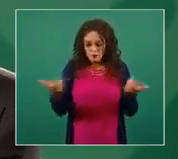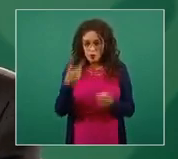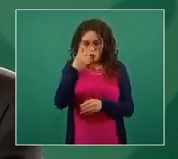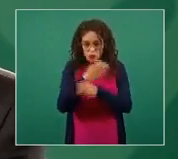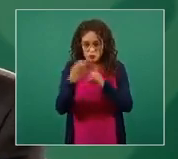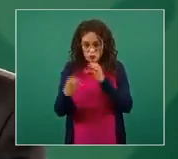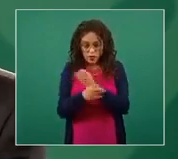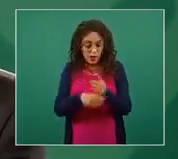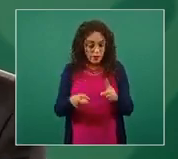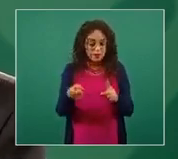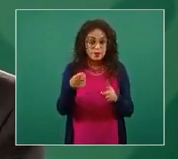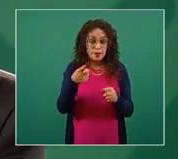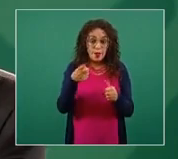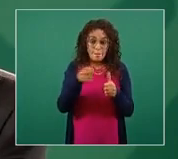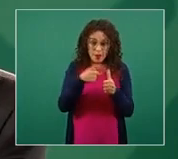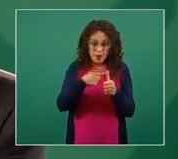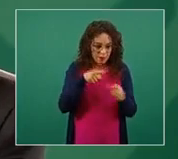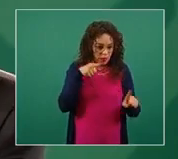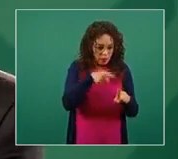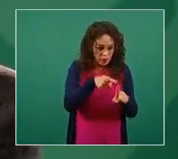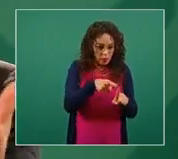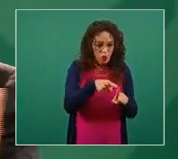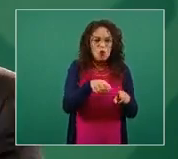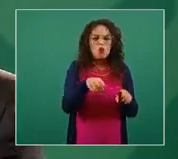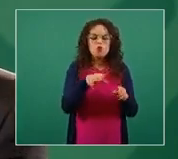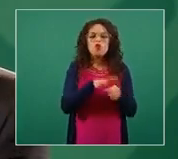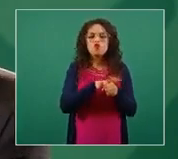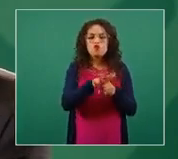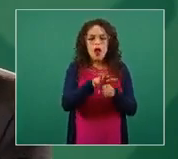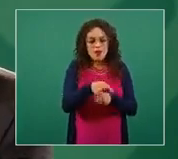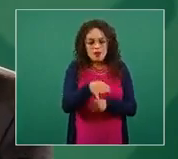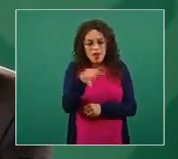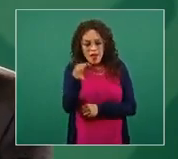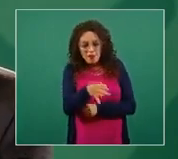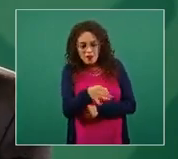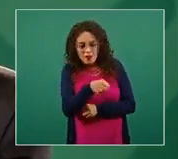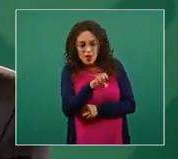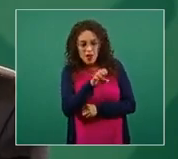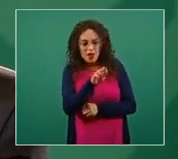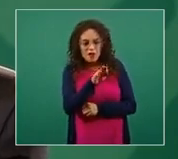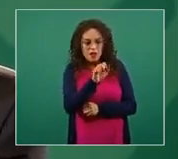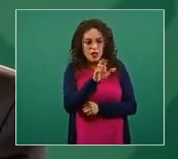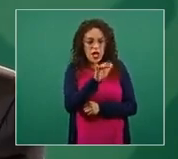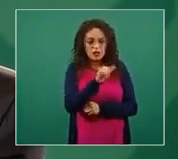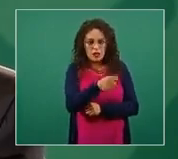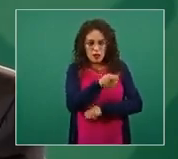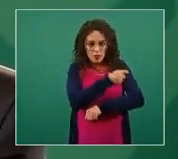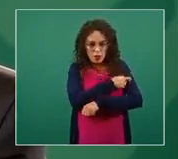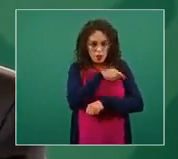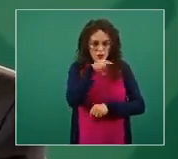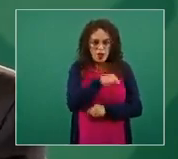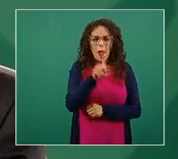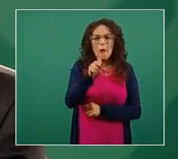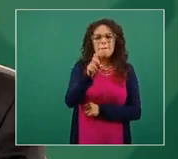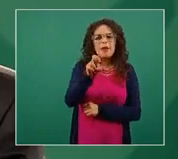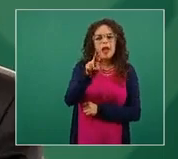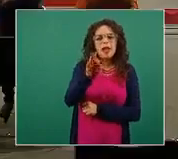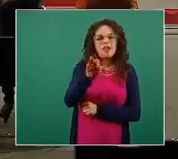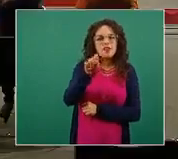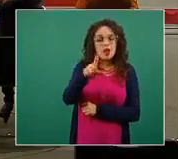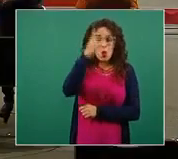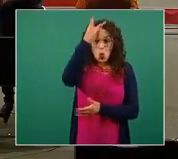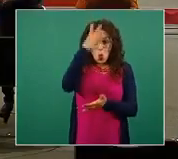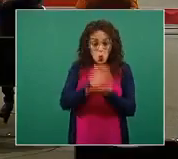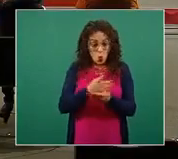es cuál es el perfil de eficacia de la vacuna, justo lo que comentaba Blanca Valadez, y el perfil no se refiere exclusivamente a